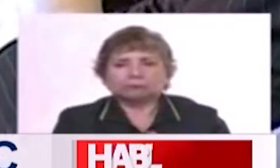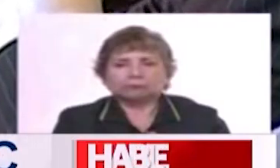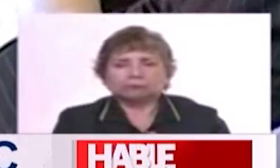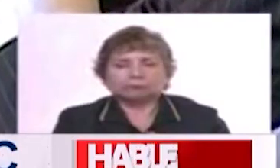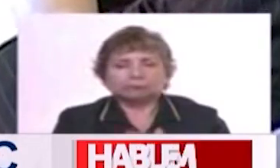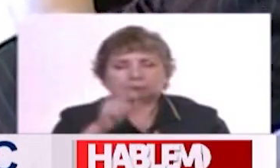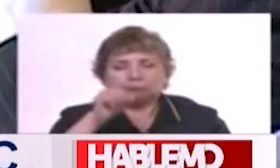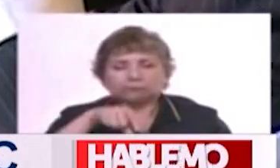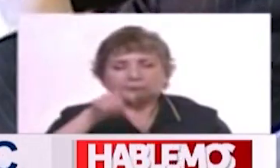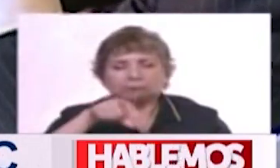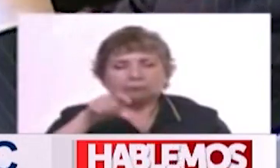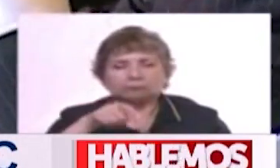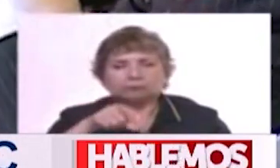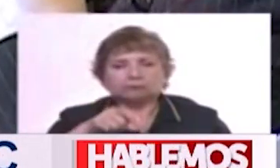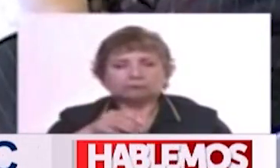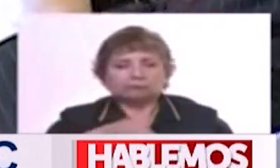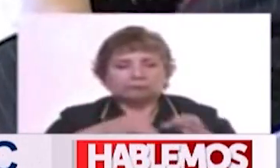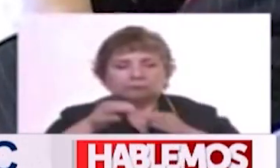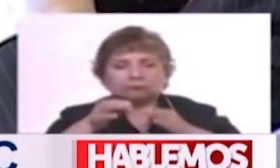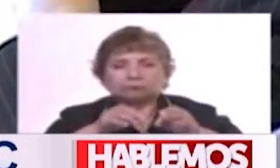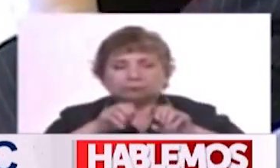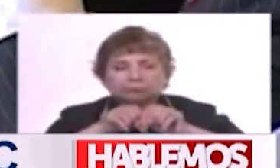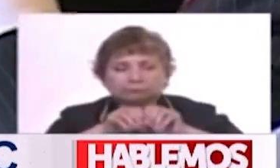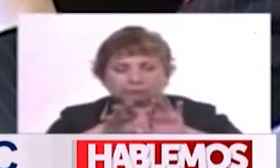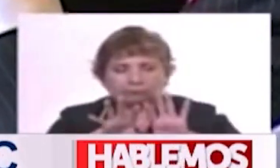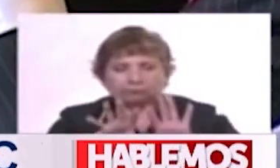sí necesita el esclarecimiento